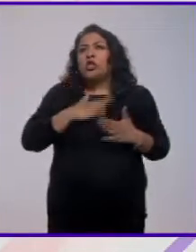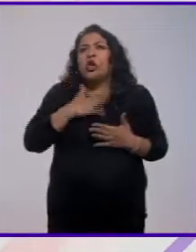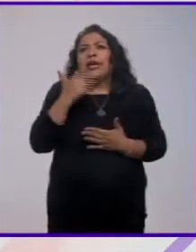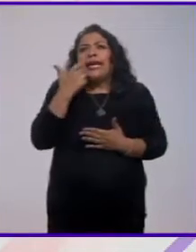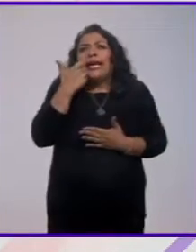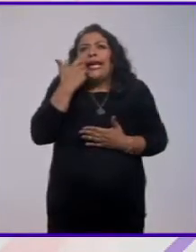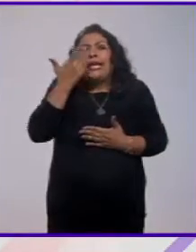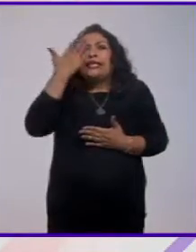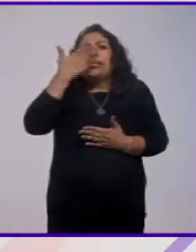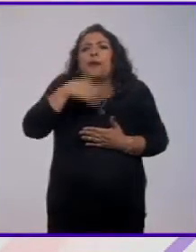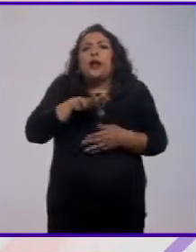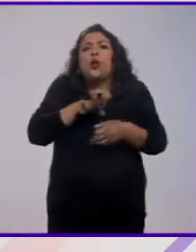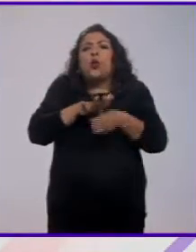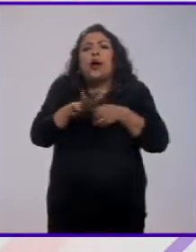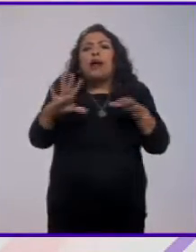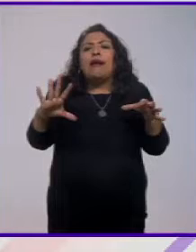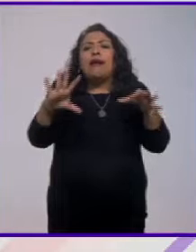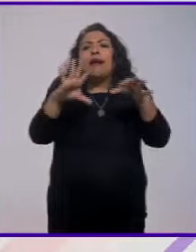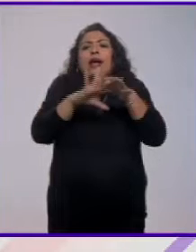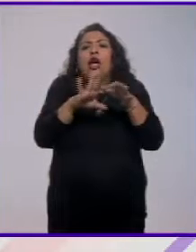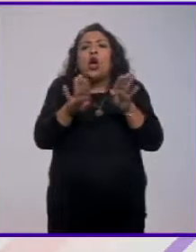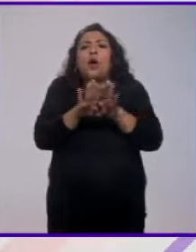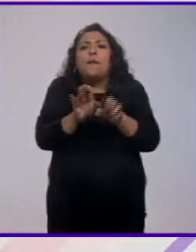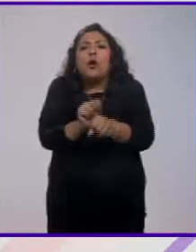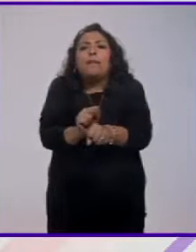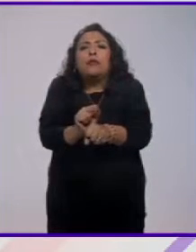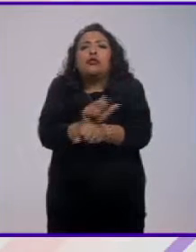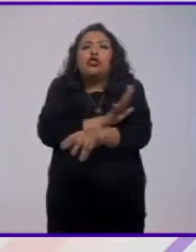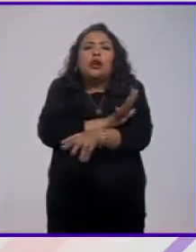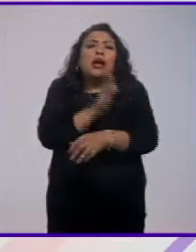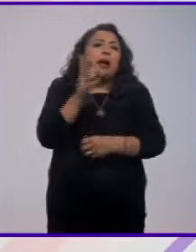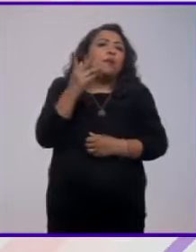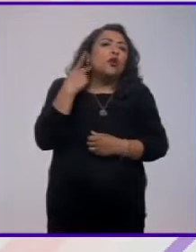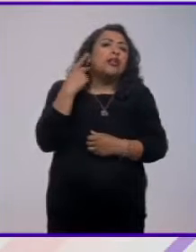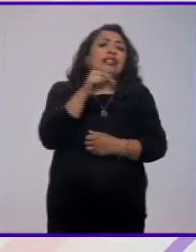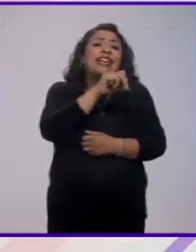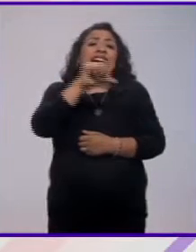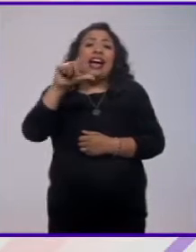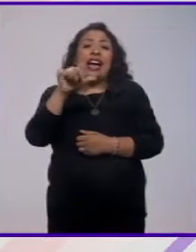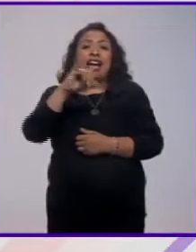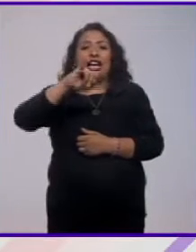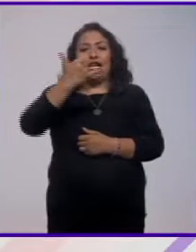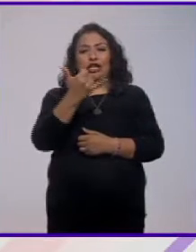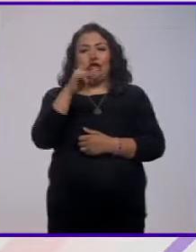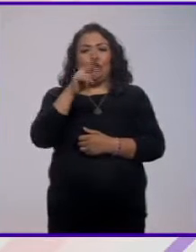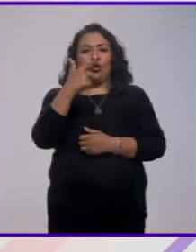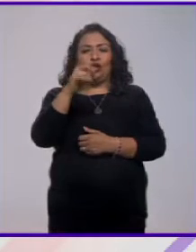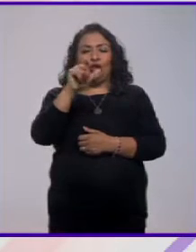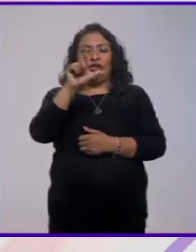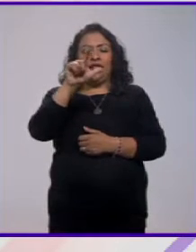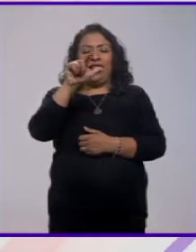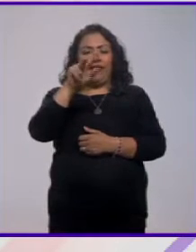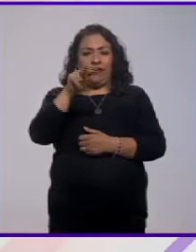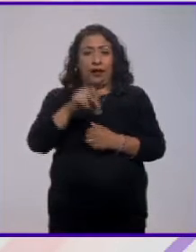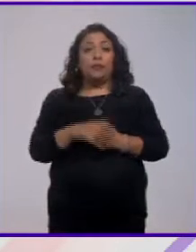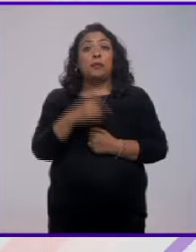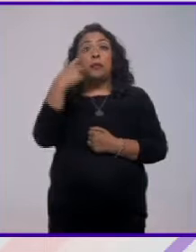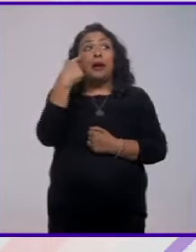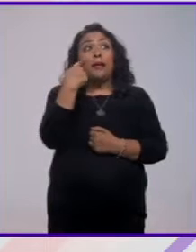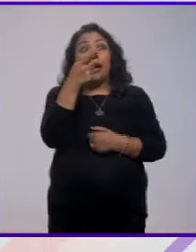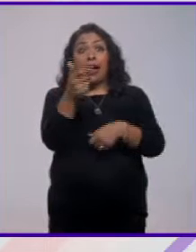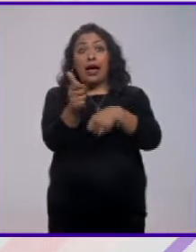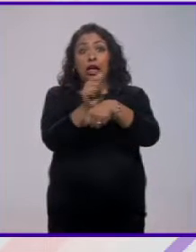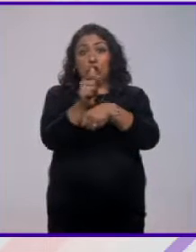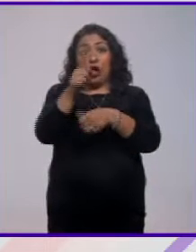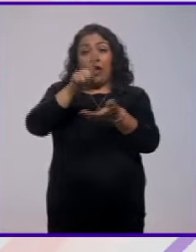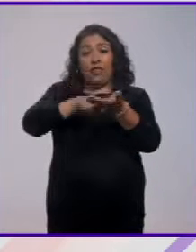their emotional but also political relationship to Yugoslavia. Para lograr que los actores de